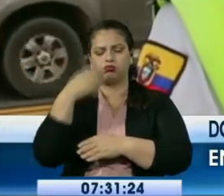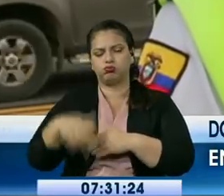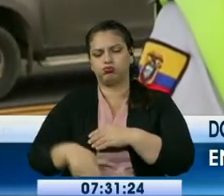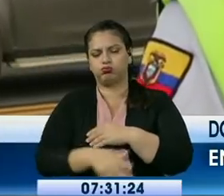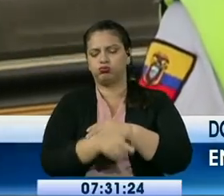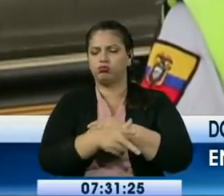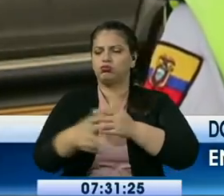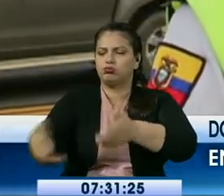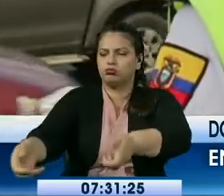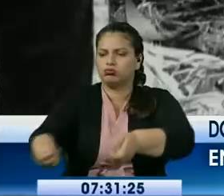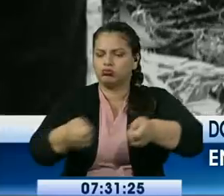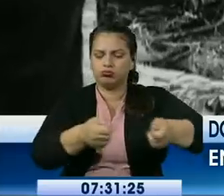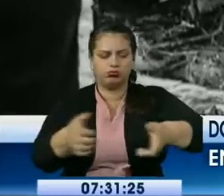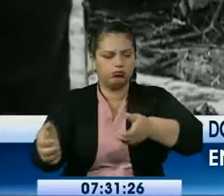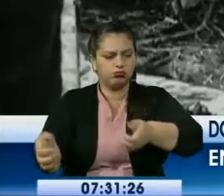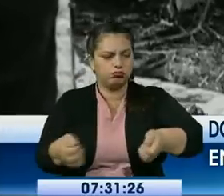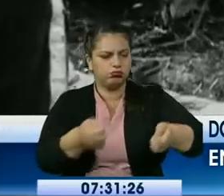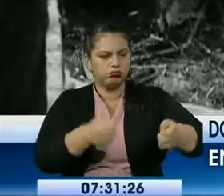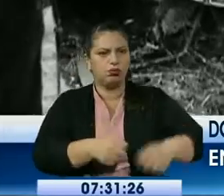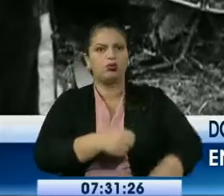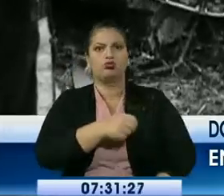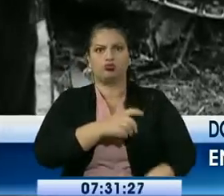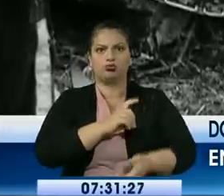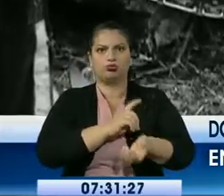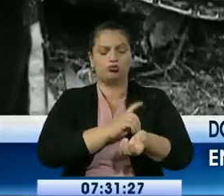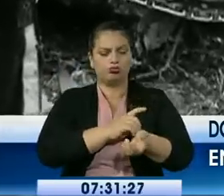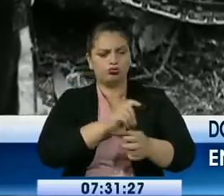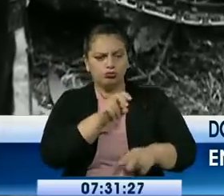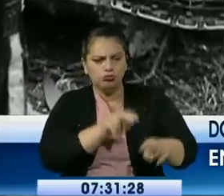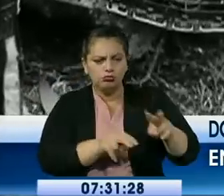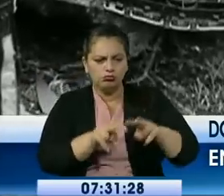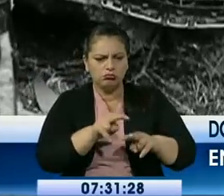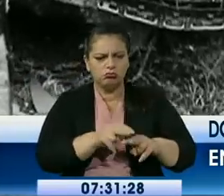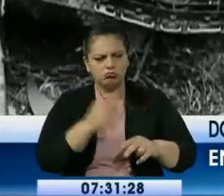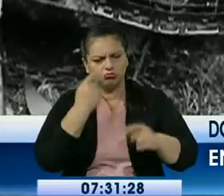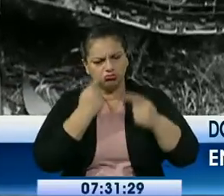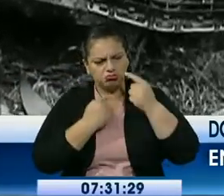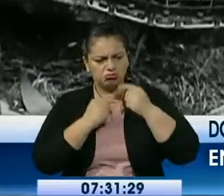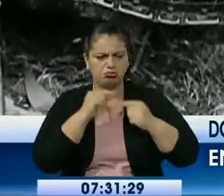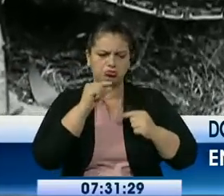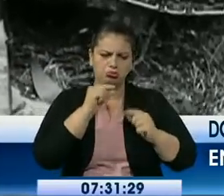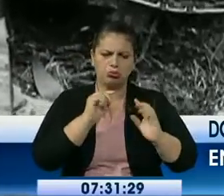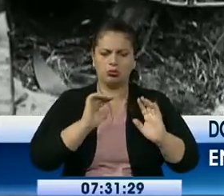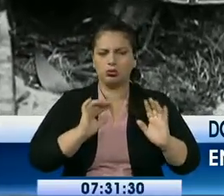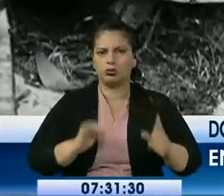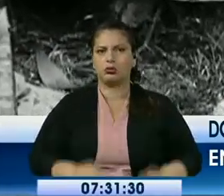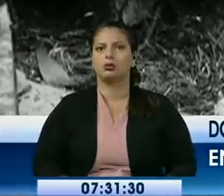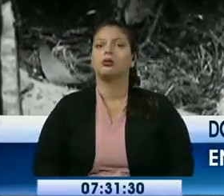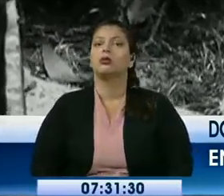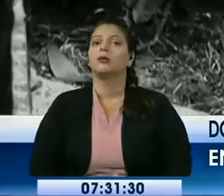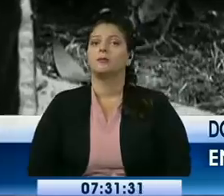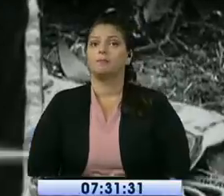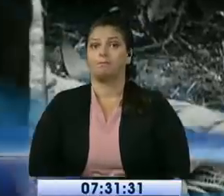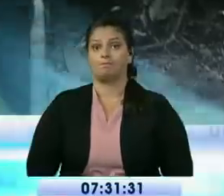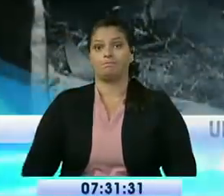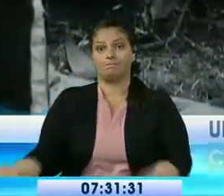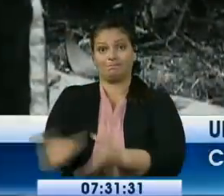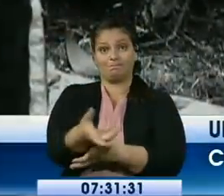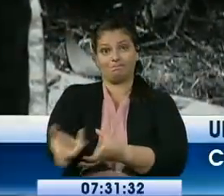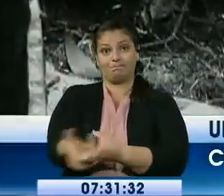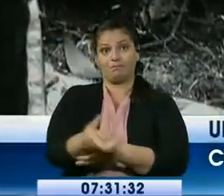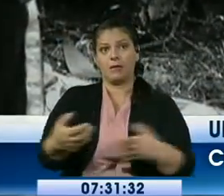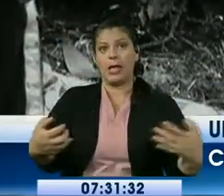más que laceraciones. Personal del cuerpo de bomberos llegó con equipos de extricación y así retiraron las puertas que